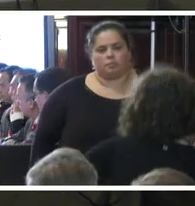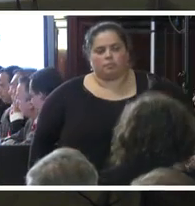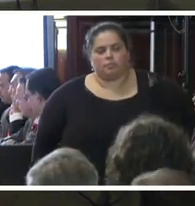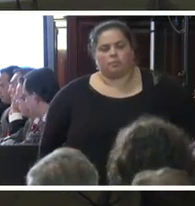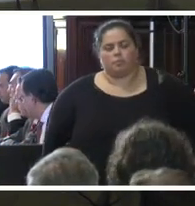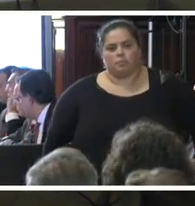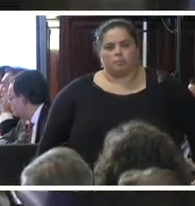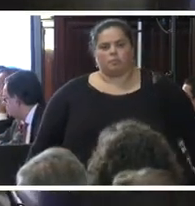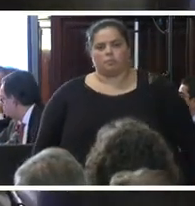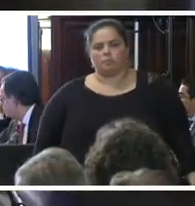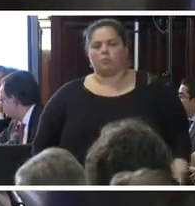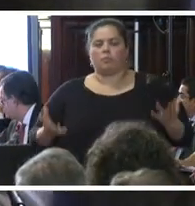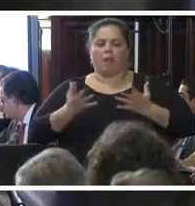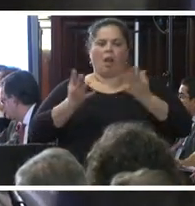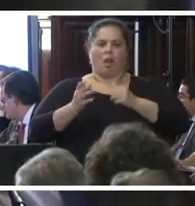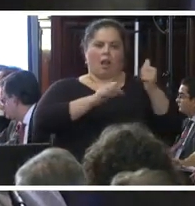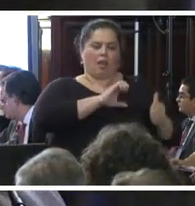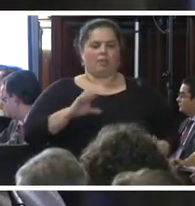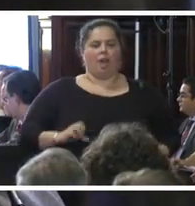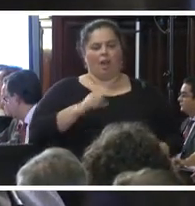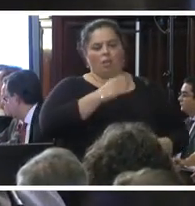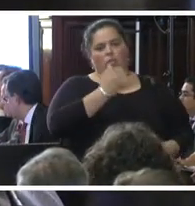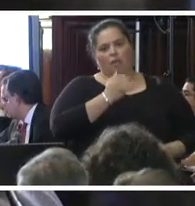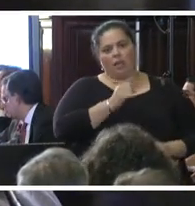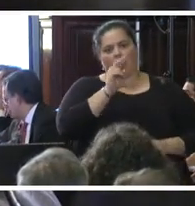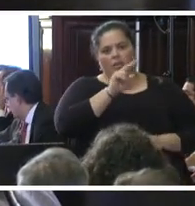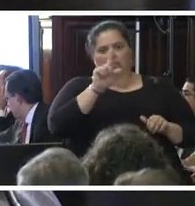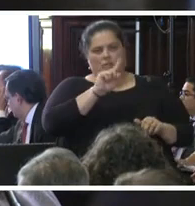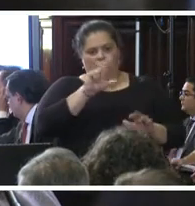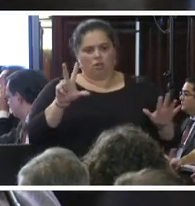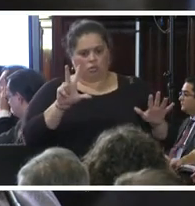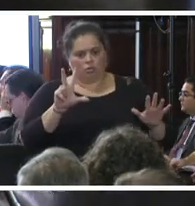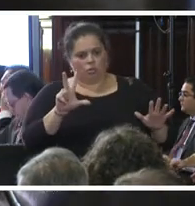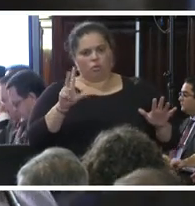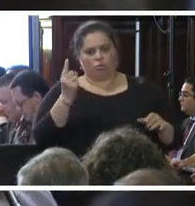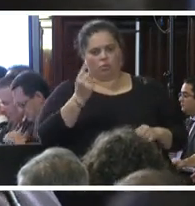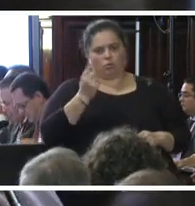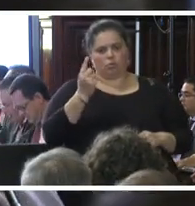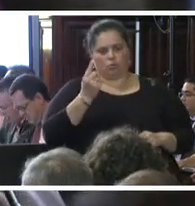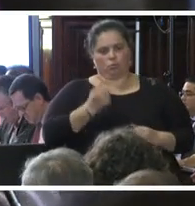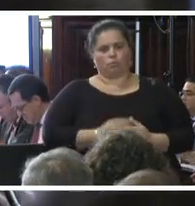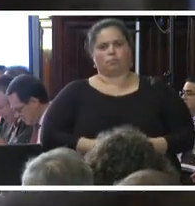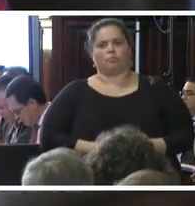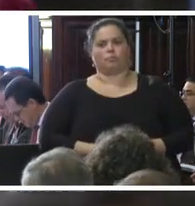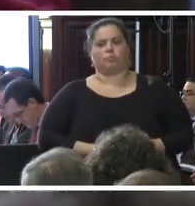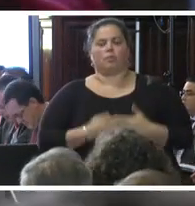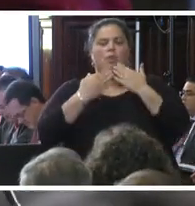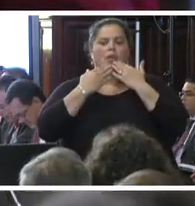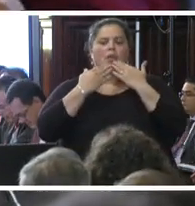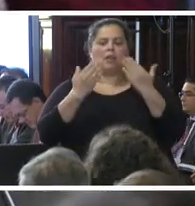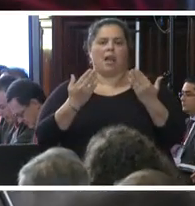The state will have 18 minutes because we have to make up for the extra time. Gracias,